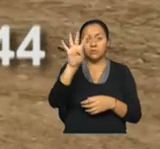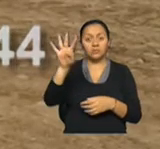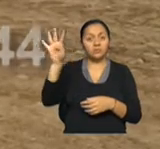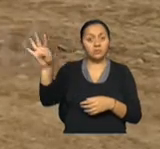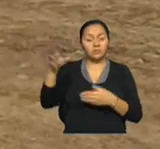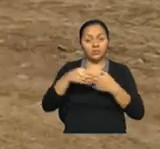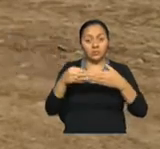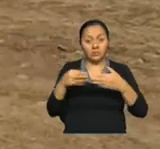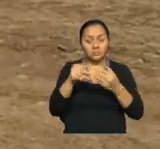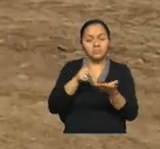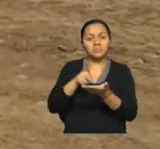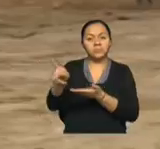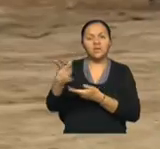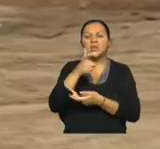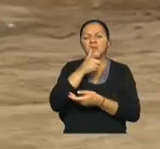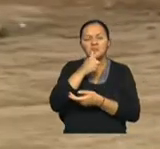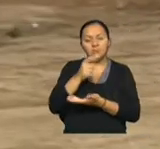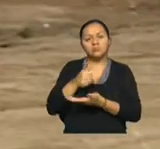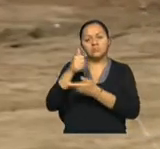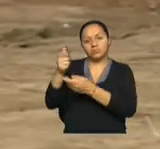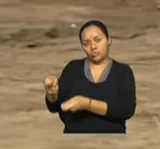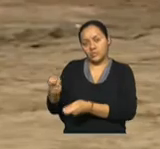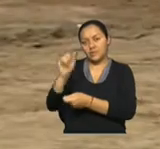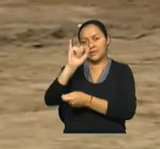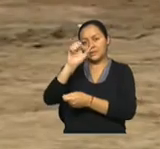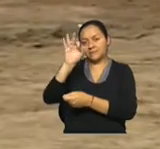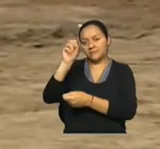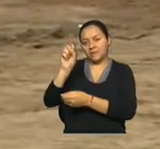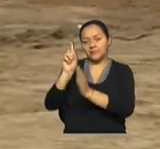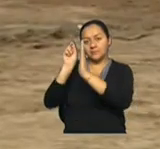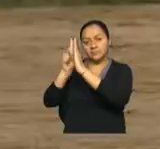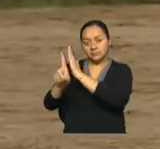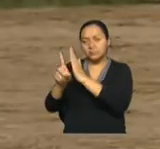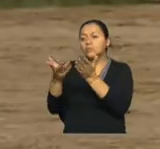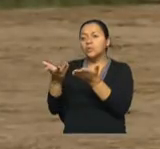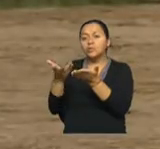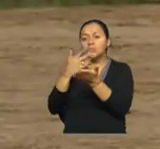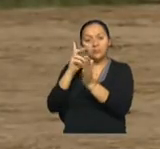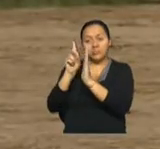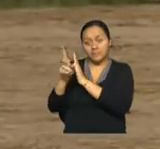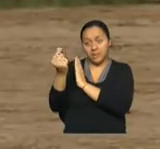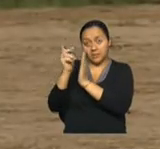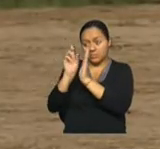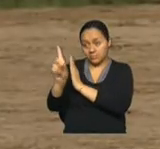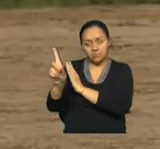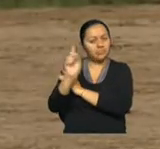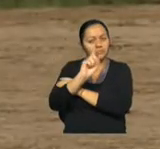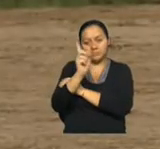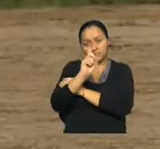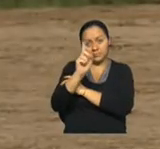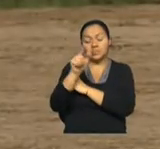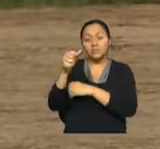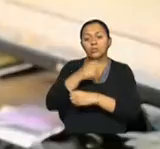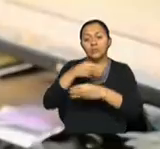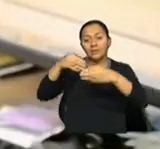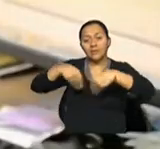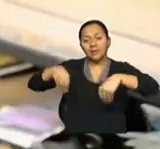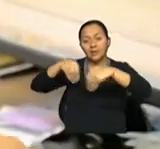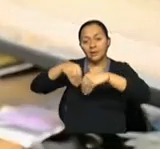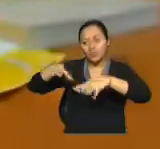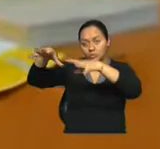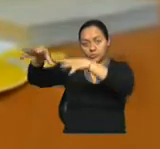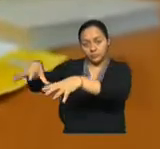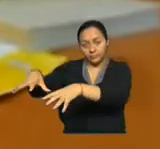$1,435,444, se cancelará a favor del ISFA mediante una transferencia de dominio de predios de propiedad de Inmobiliar. Para ello, el Consejo